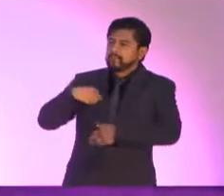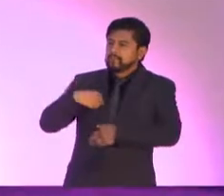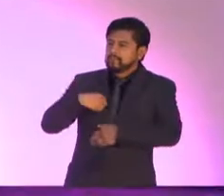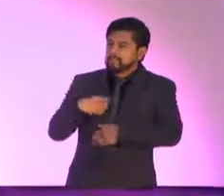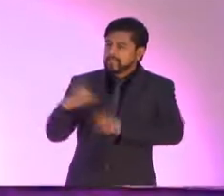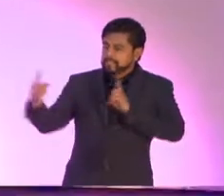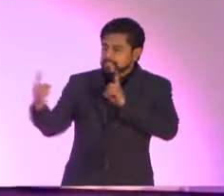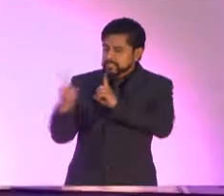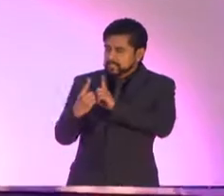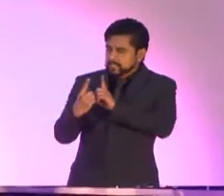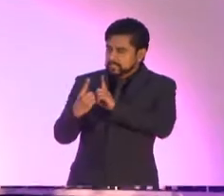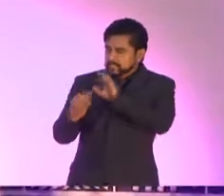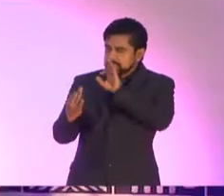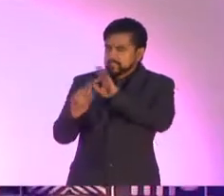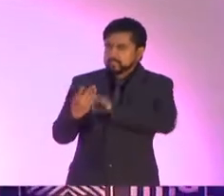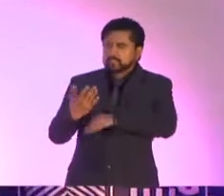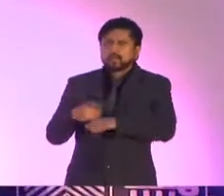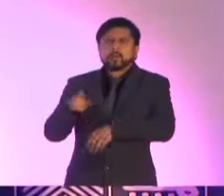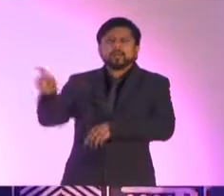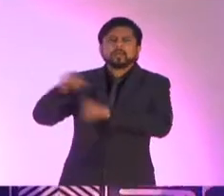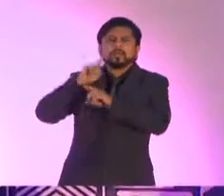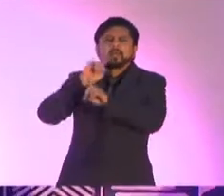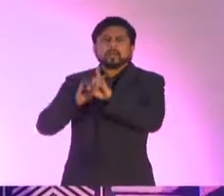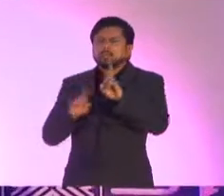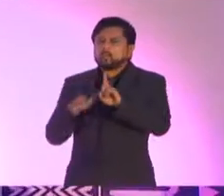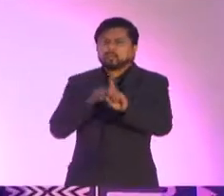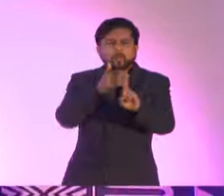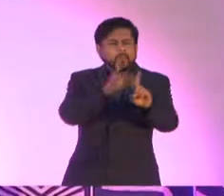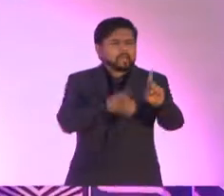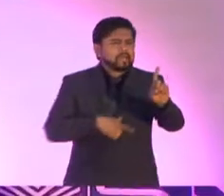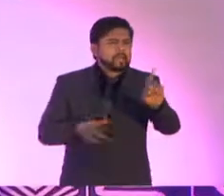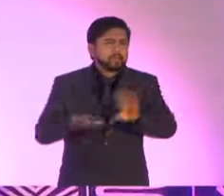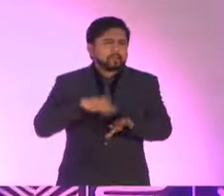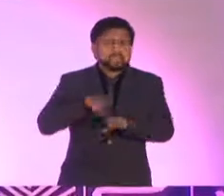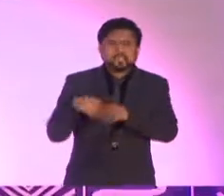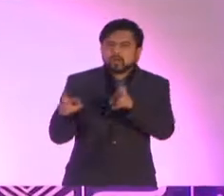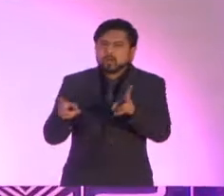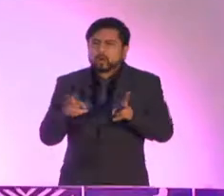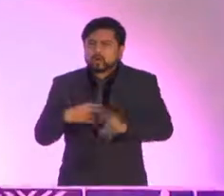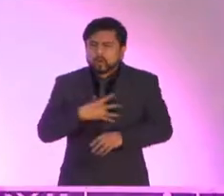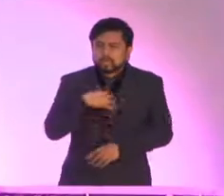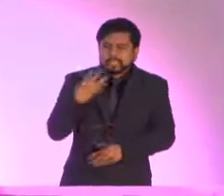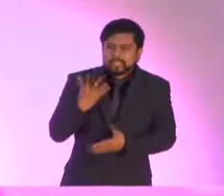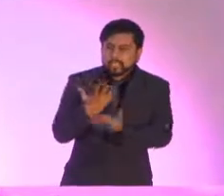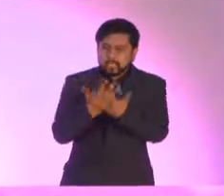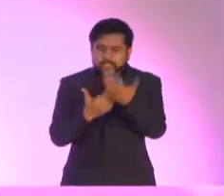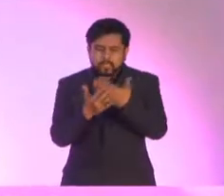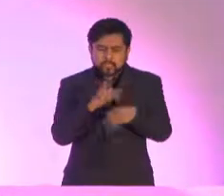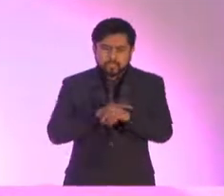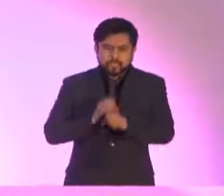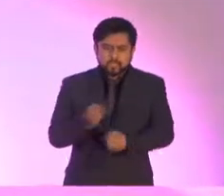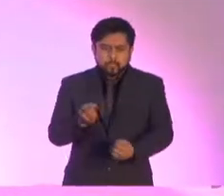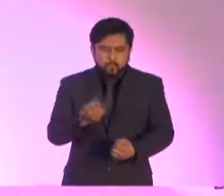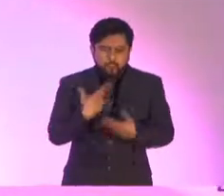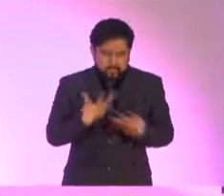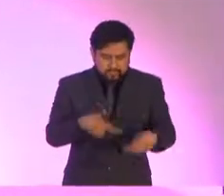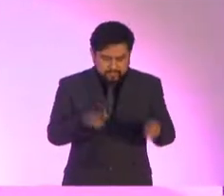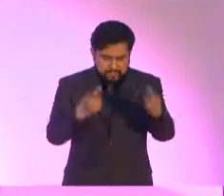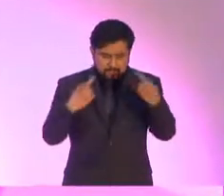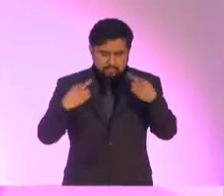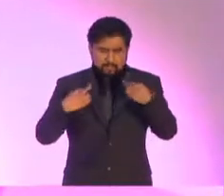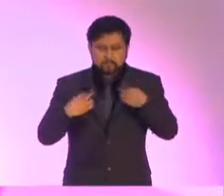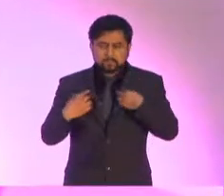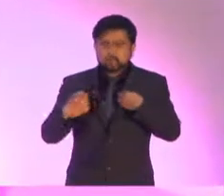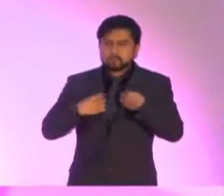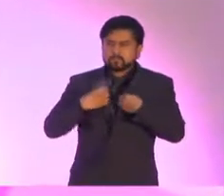perfecta. Ella roba las caricias que de momento y de memoria se sabe y me obsequia.